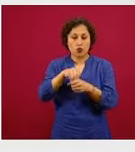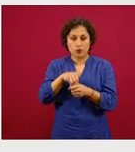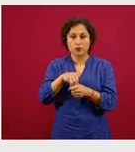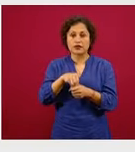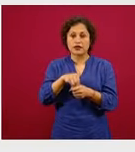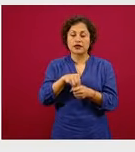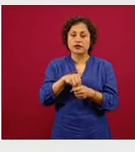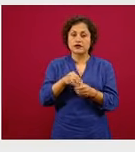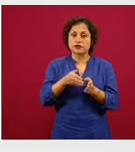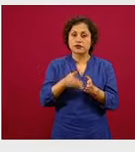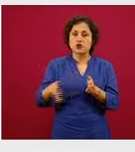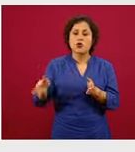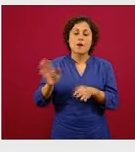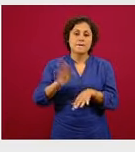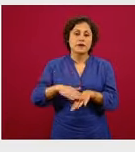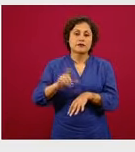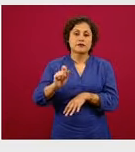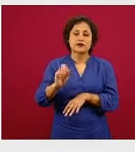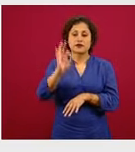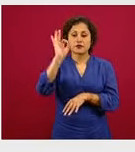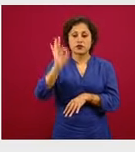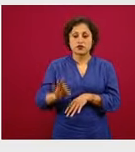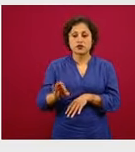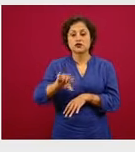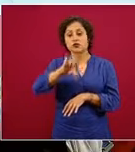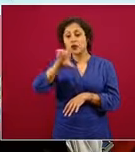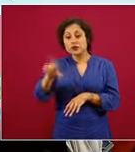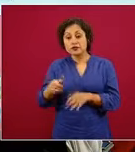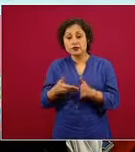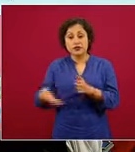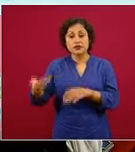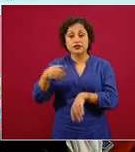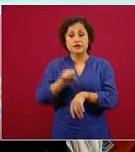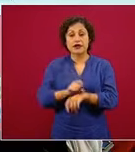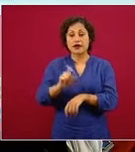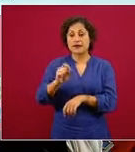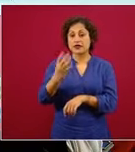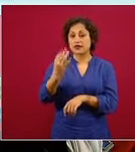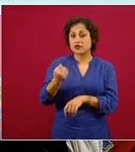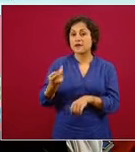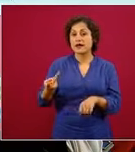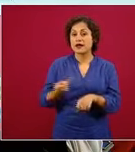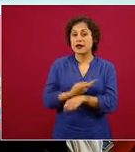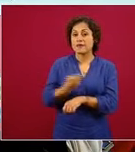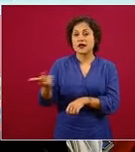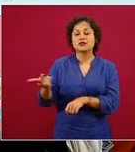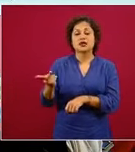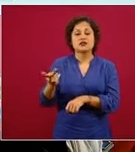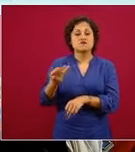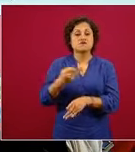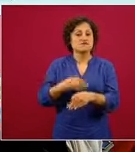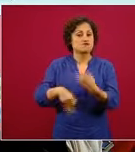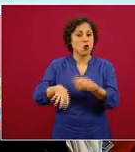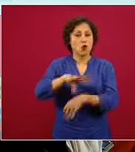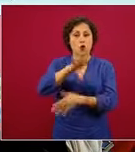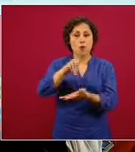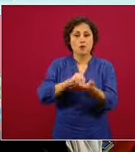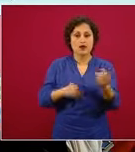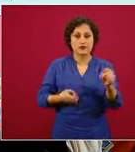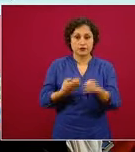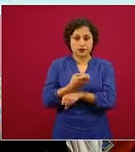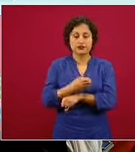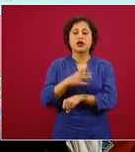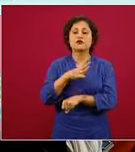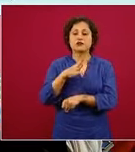al menos el 20% de sus municipios, y esta es la 29, vean prácticamente todo el estado, no solamente con presencia de casos, sino también